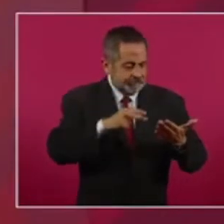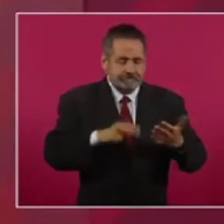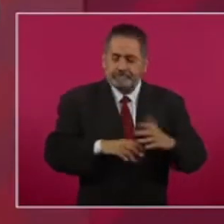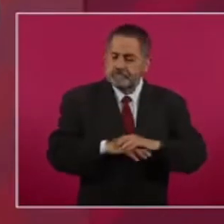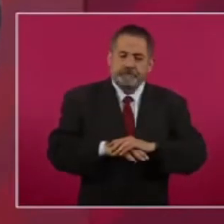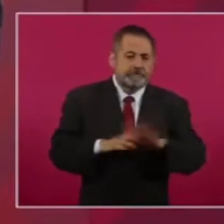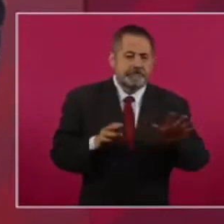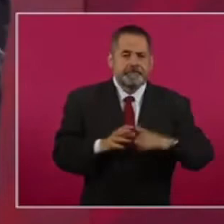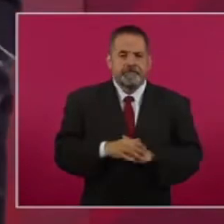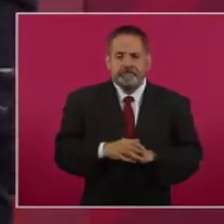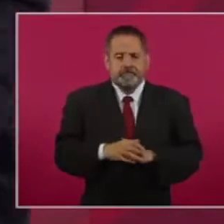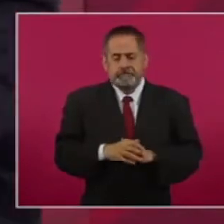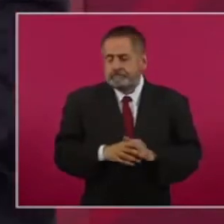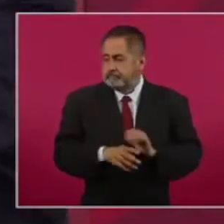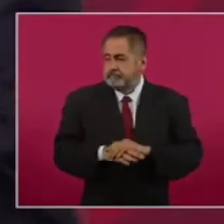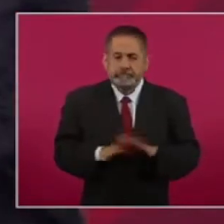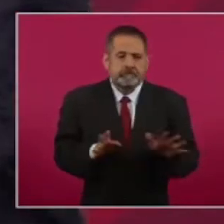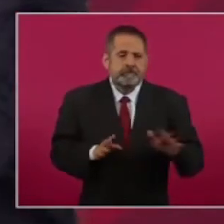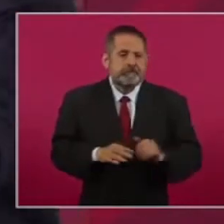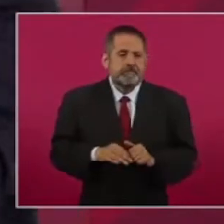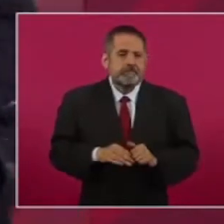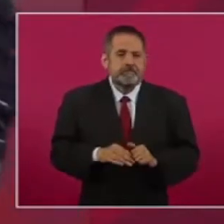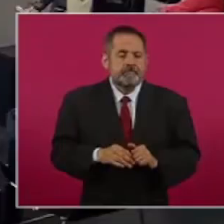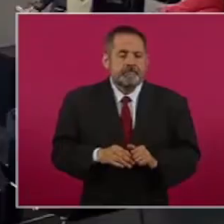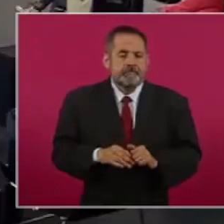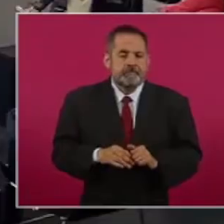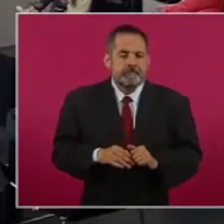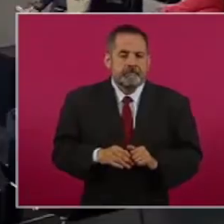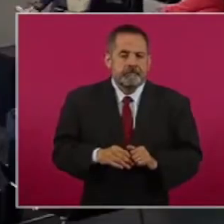y se les empieza a decir,